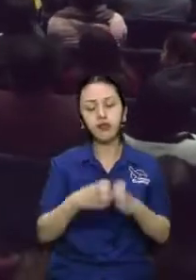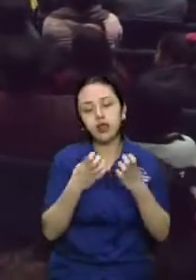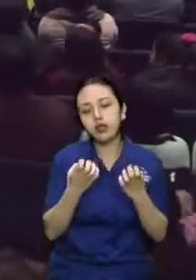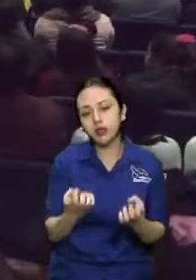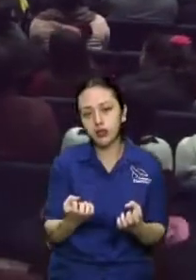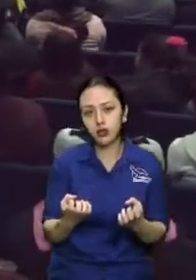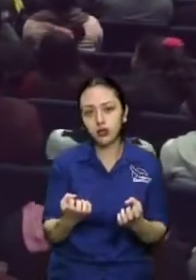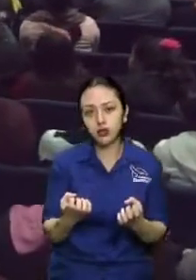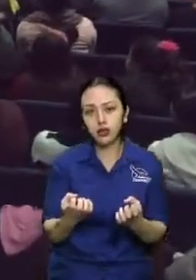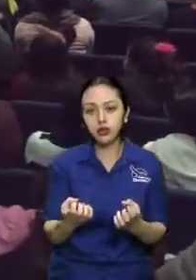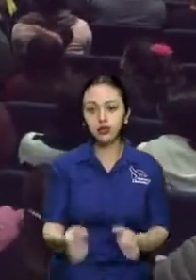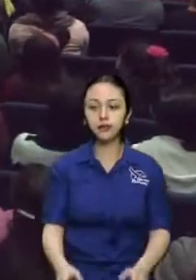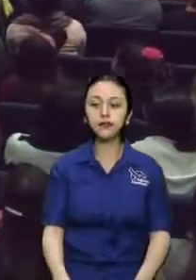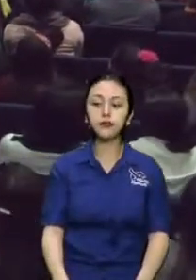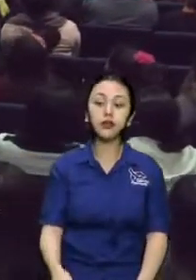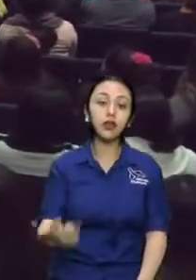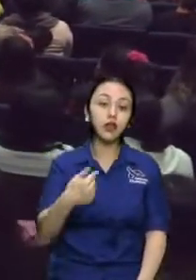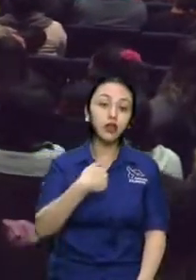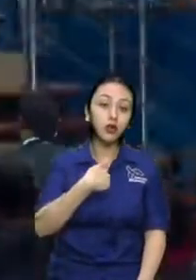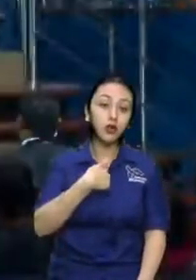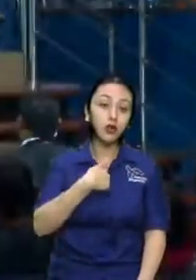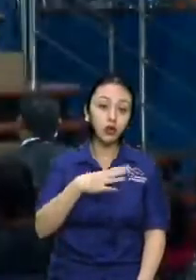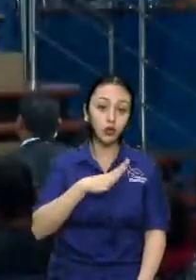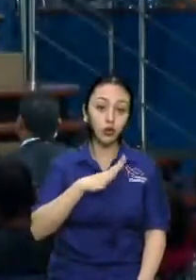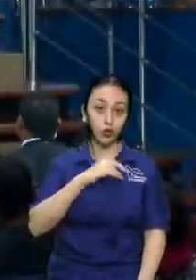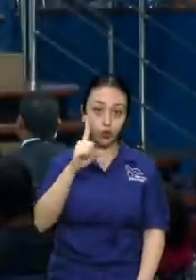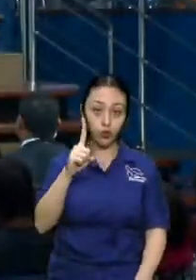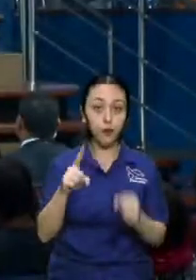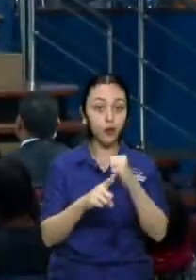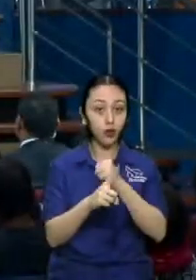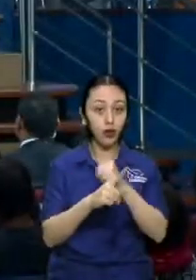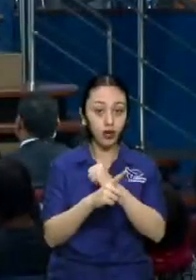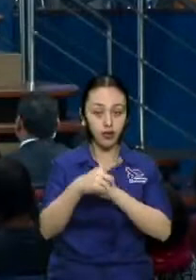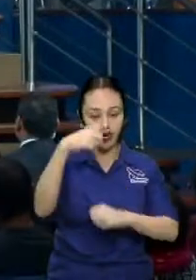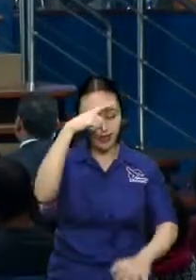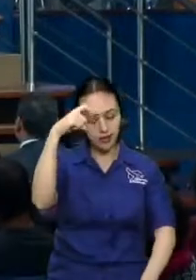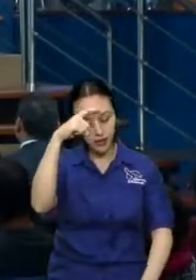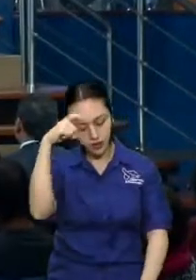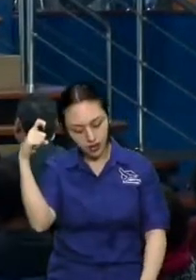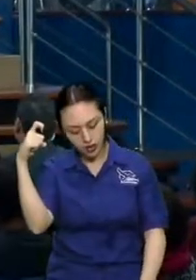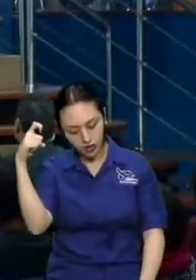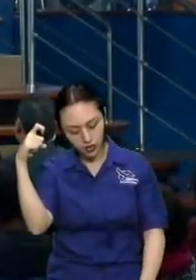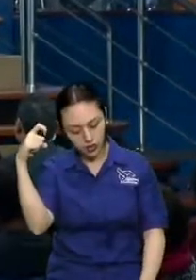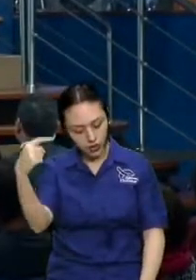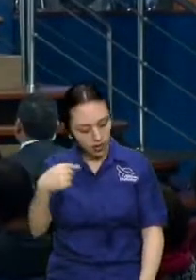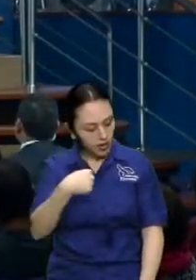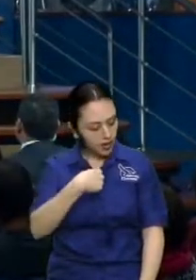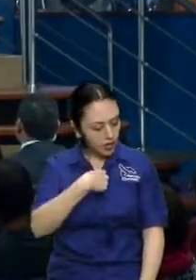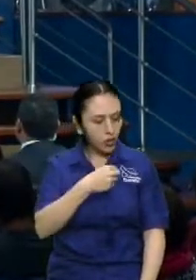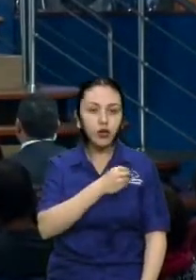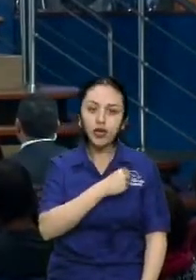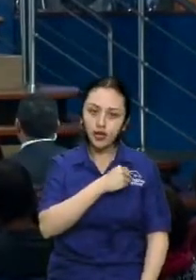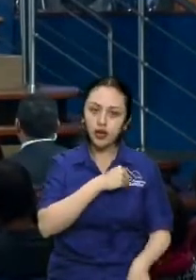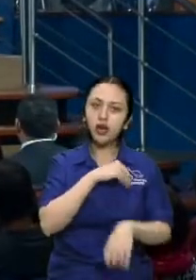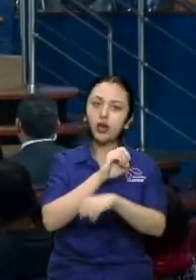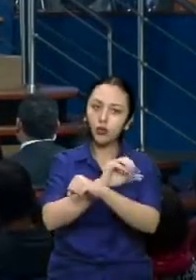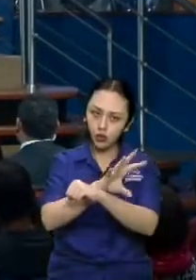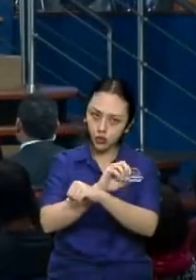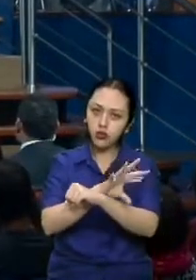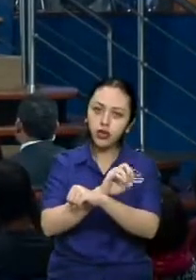Y entonces tuve un problema en el trabajo. Y yo quería un consejo, pero así con sabiduría, y tenía